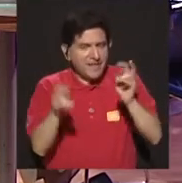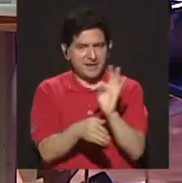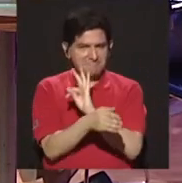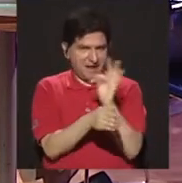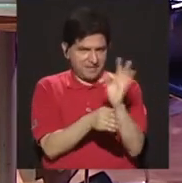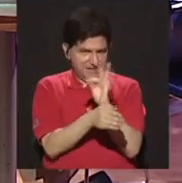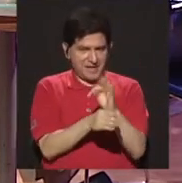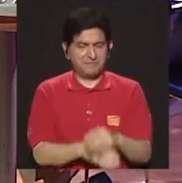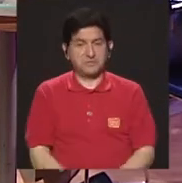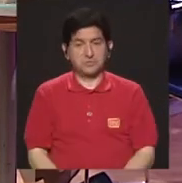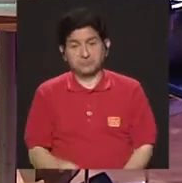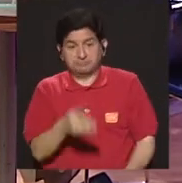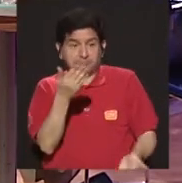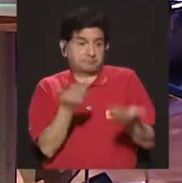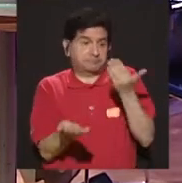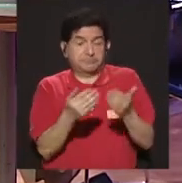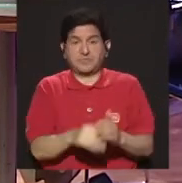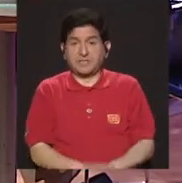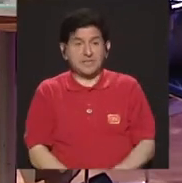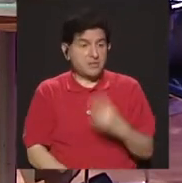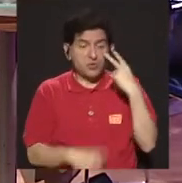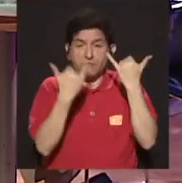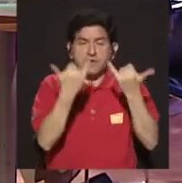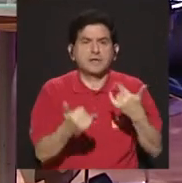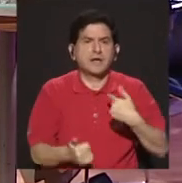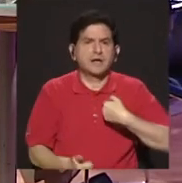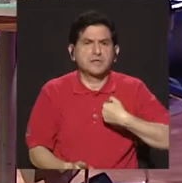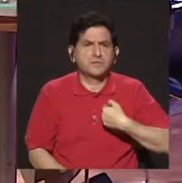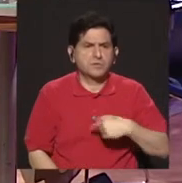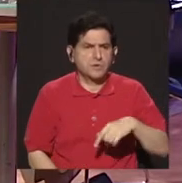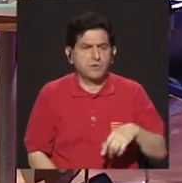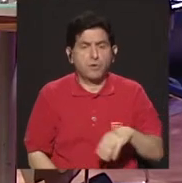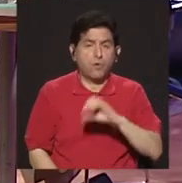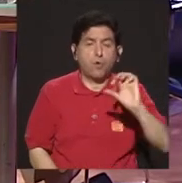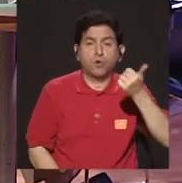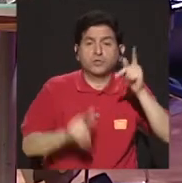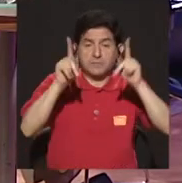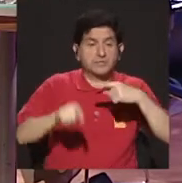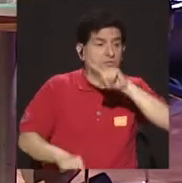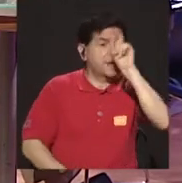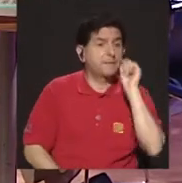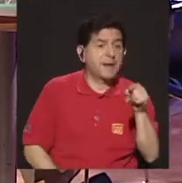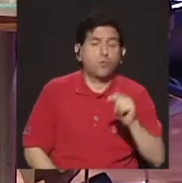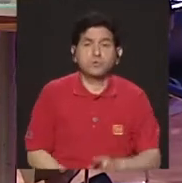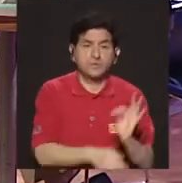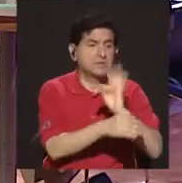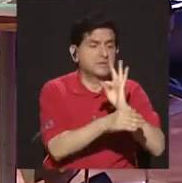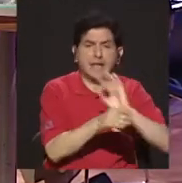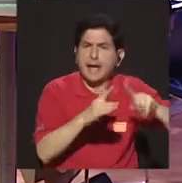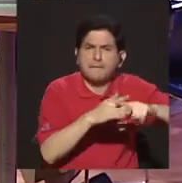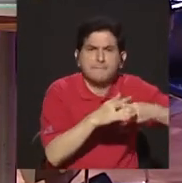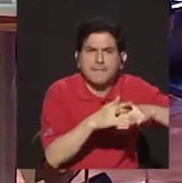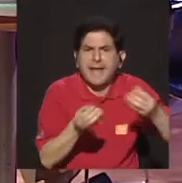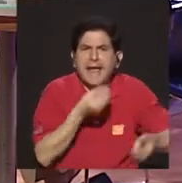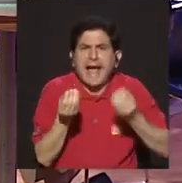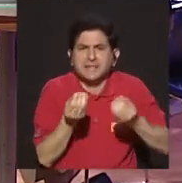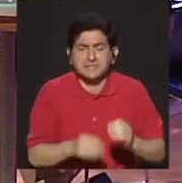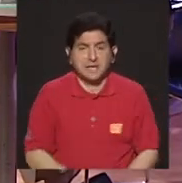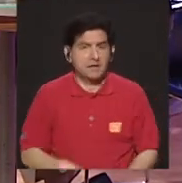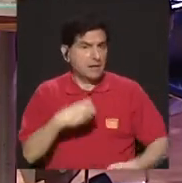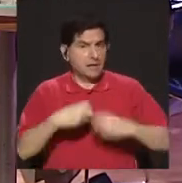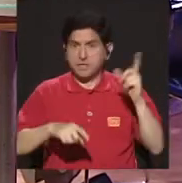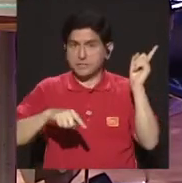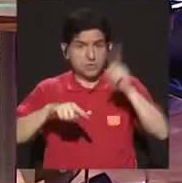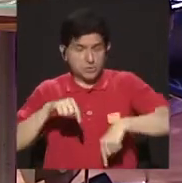televisión que puede ser que ya que es que no se ve la gente a decir qué hago ahora con este televisor verdad no podemos entrar en crisis porque la